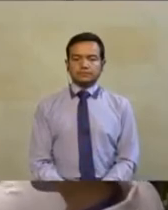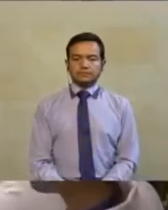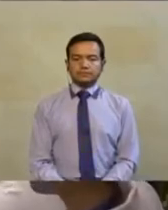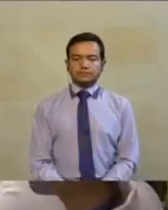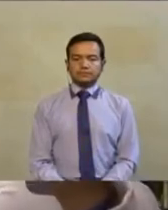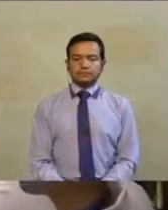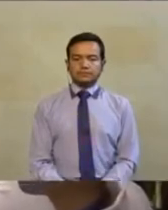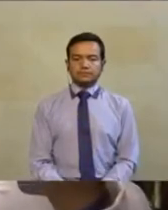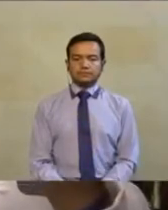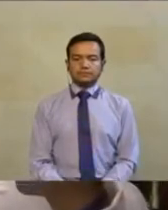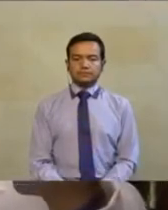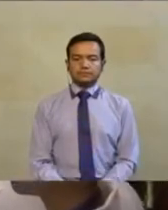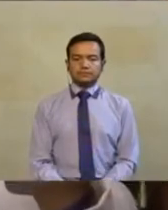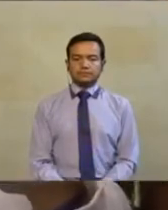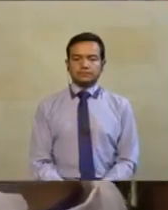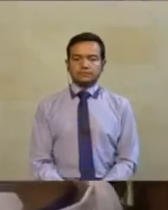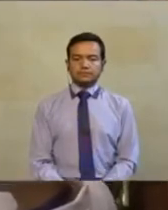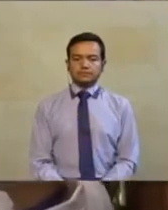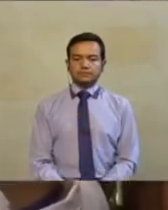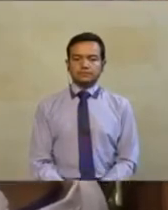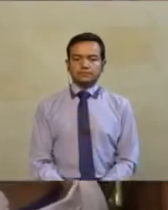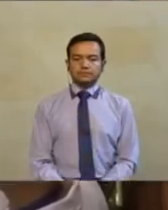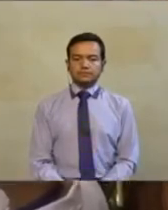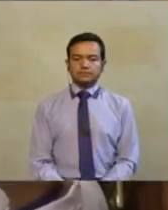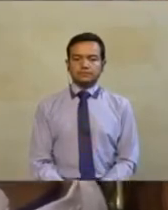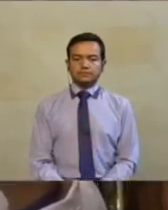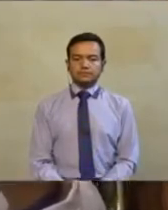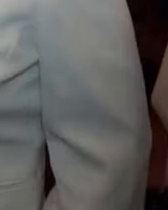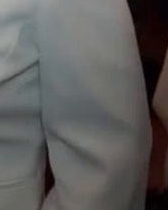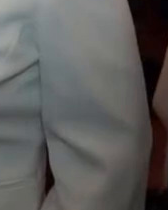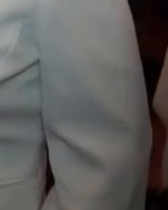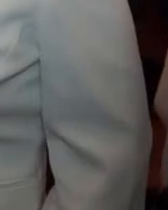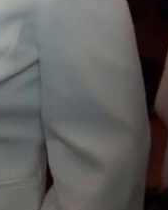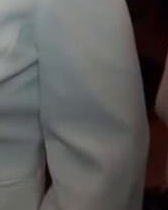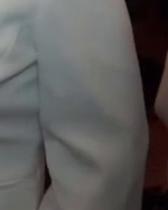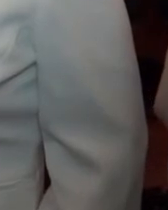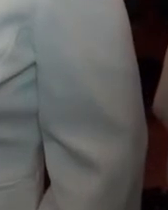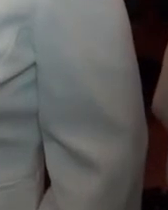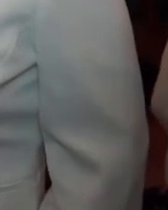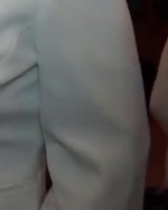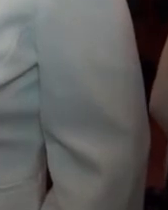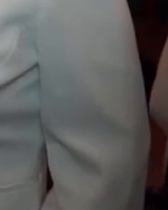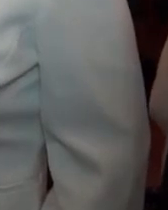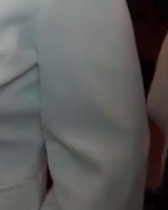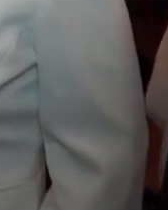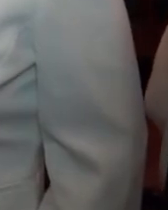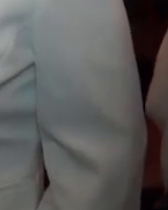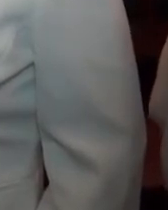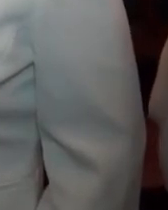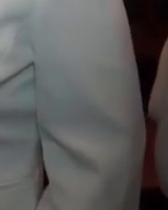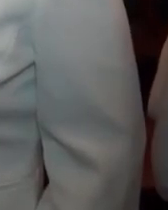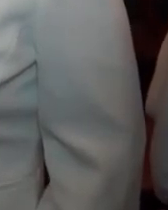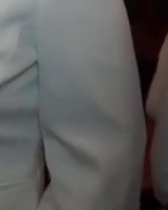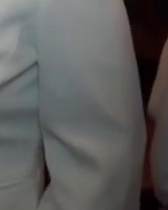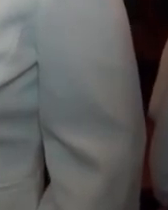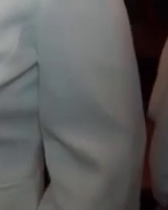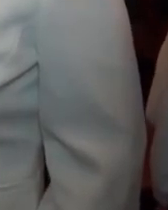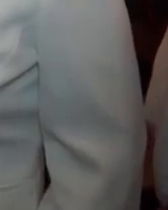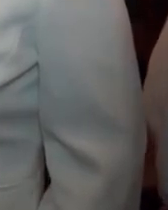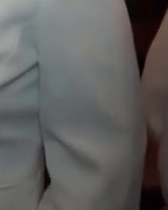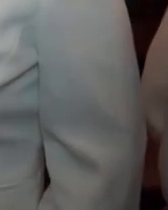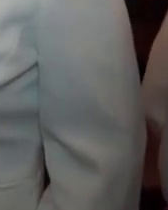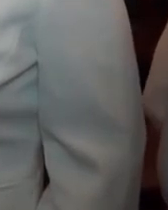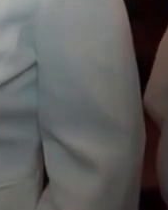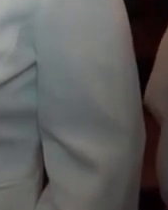la inclusión, la educación y la implementación de los acuerdos de paz. Es una experiencia increíble, yo la pasé